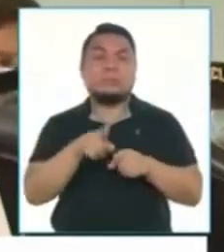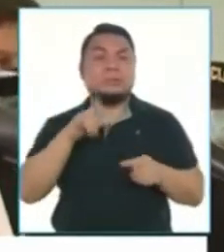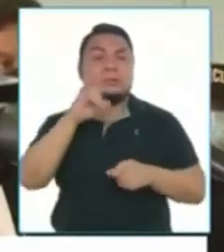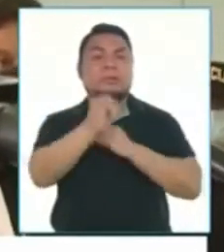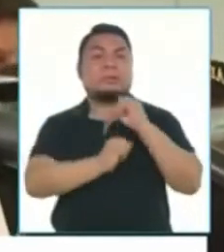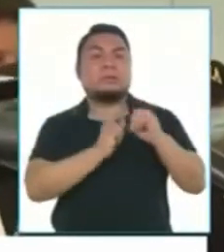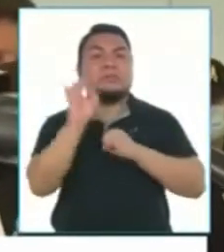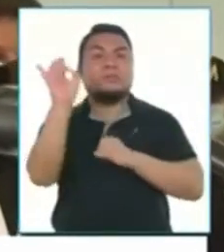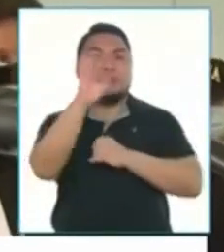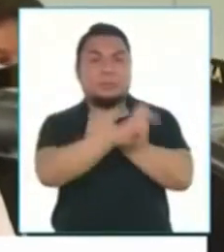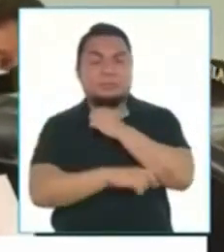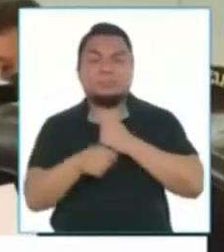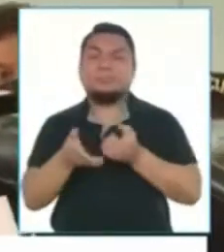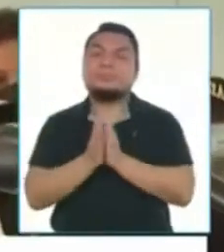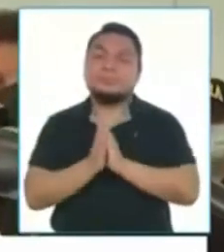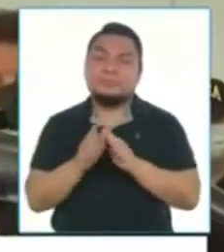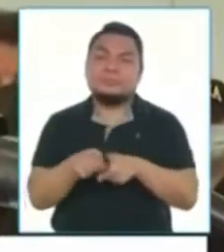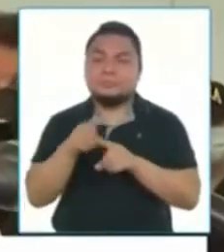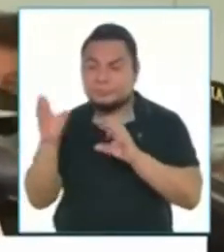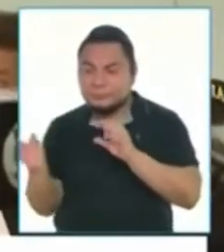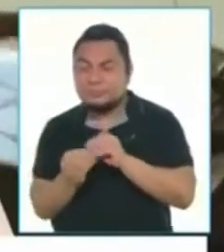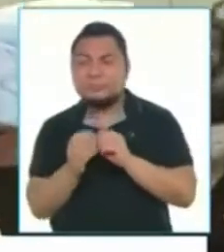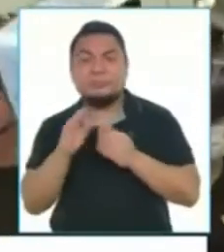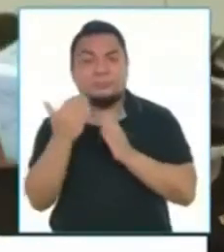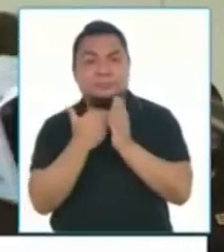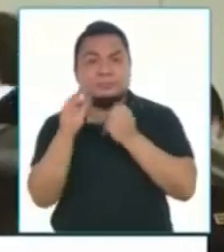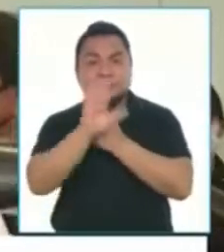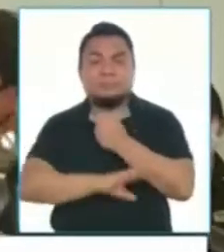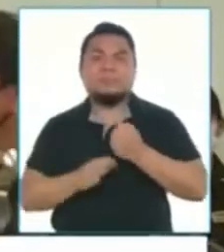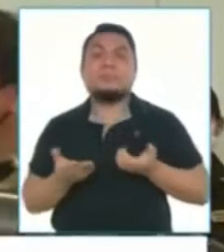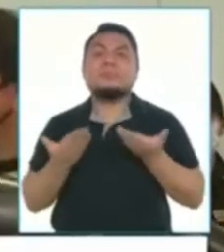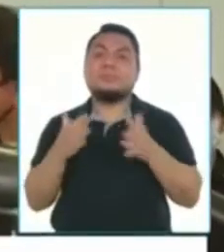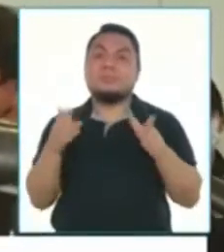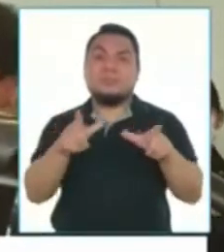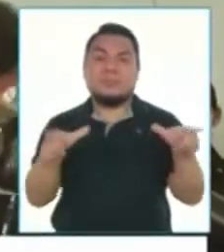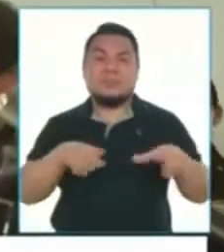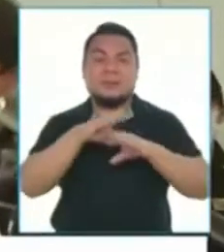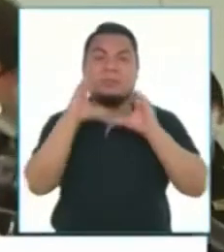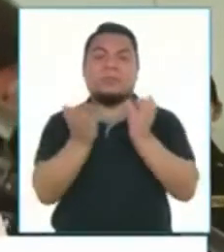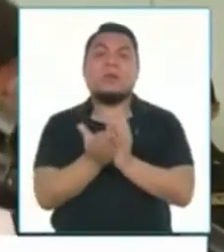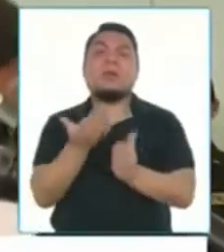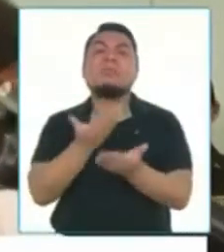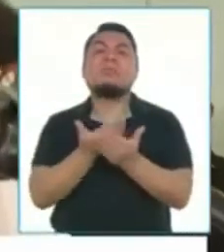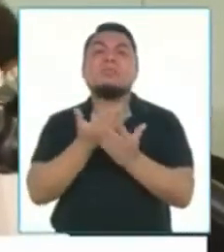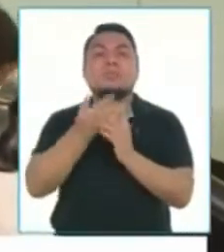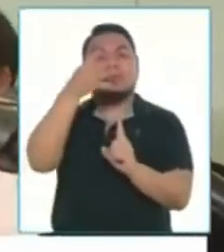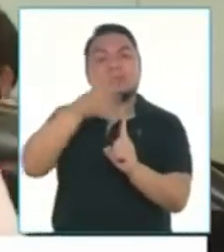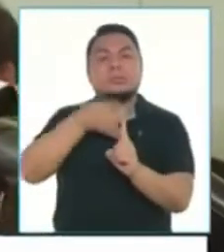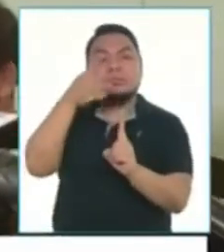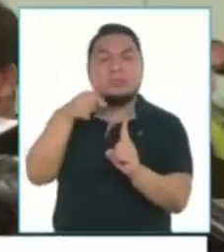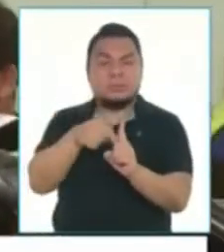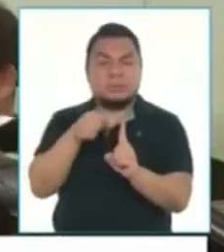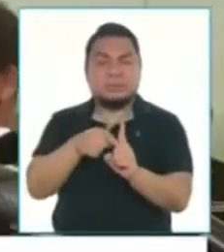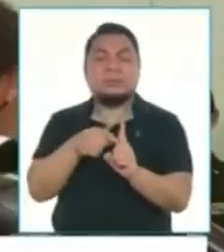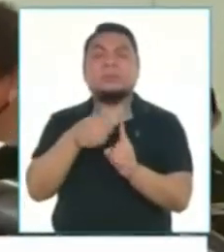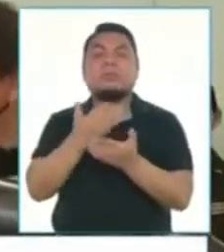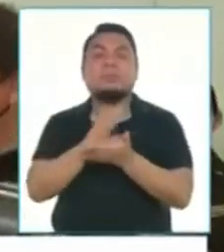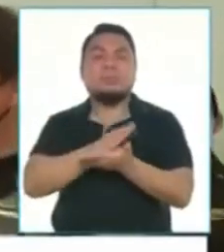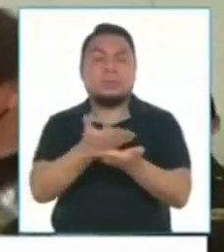internacionales, lo que pedimos como garantía adicional a todos los protocolos establecidos en cualquier parte del mundo es la prueba molecular, y con eso podemos